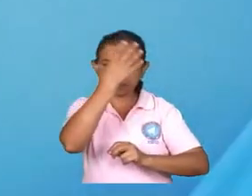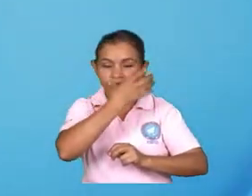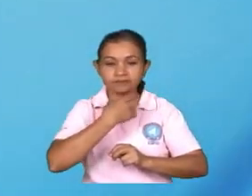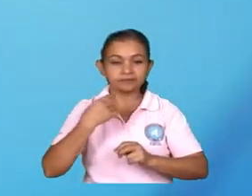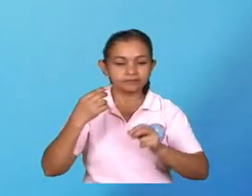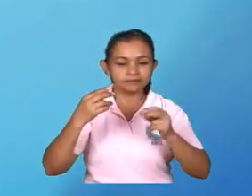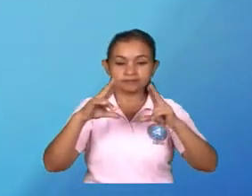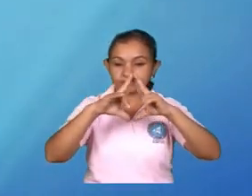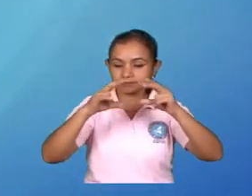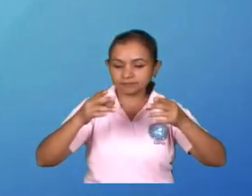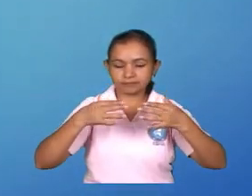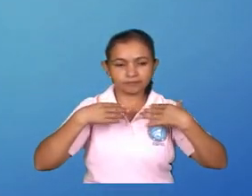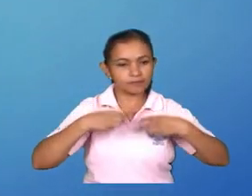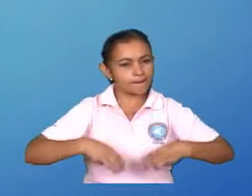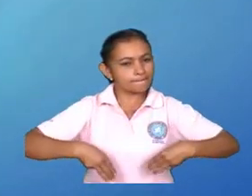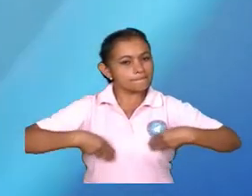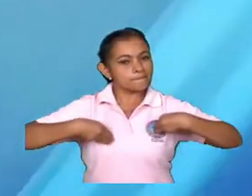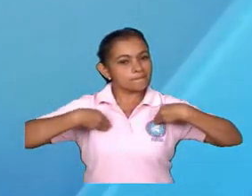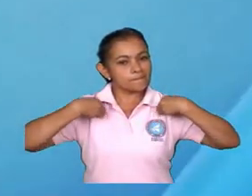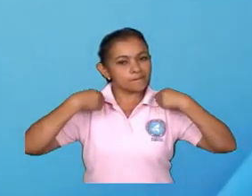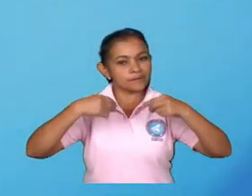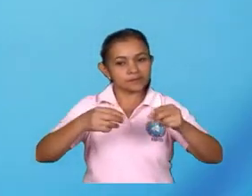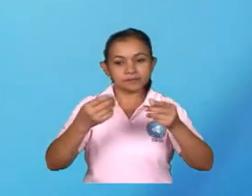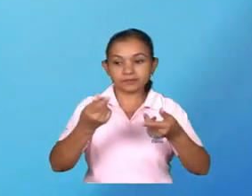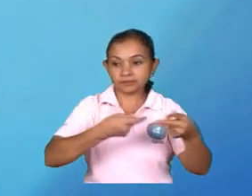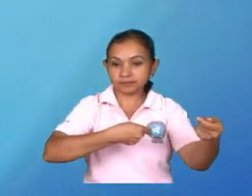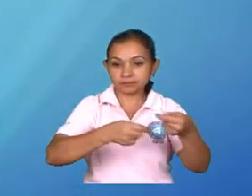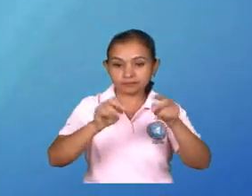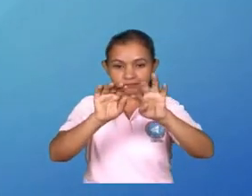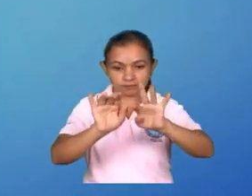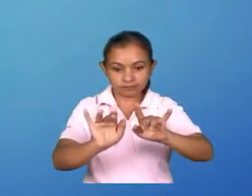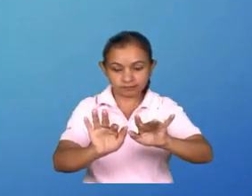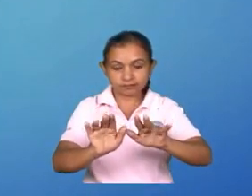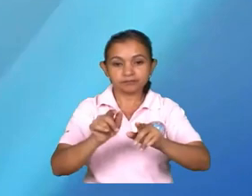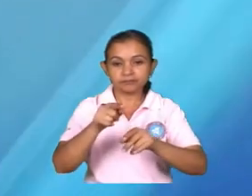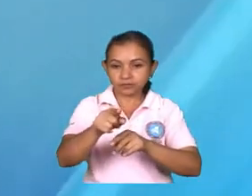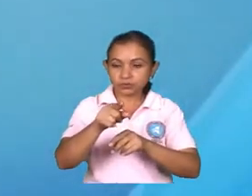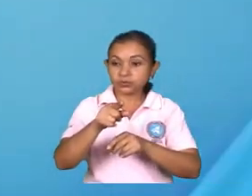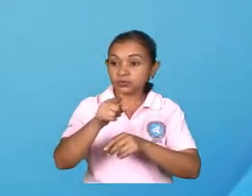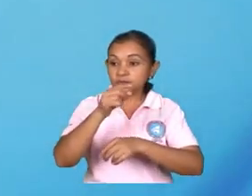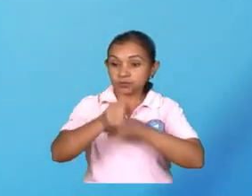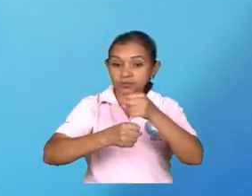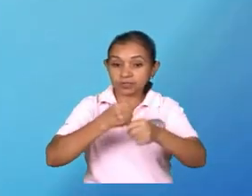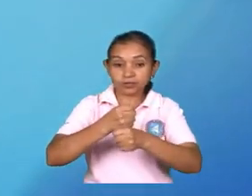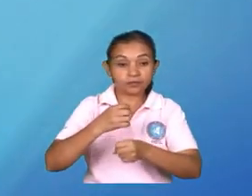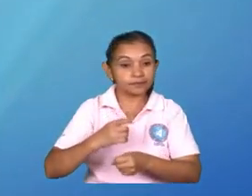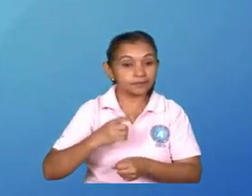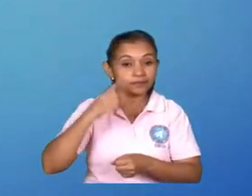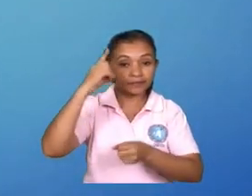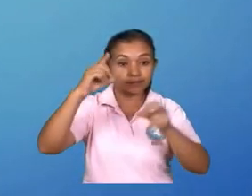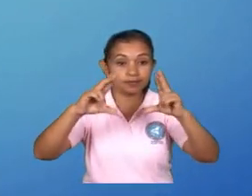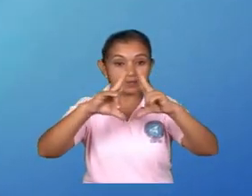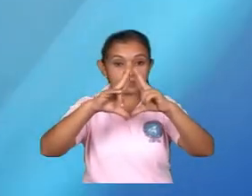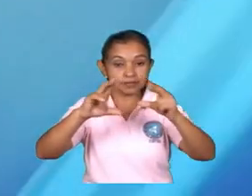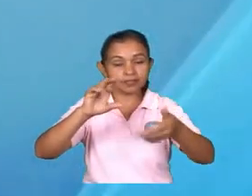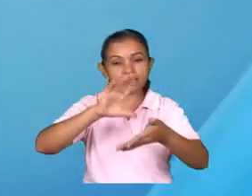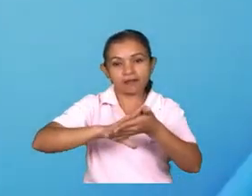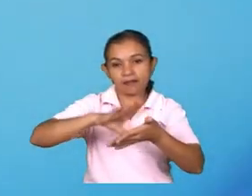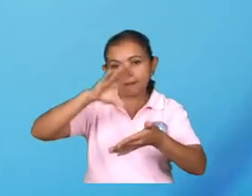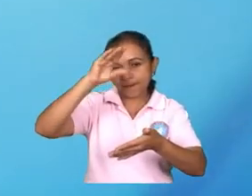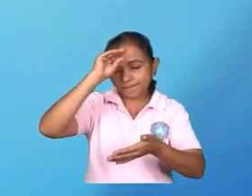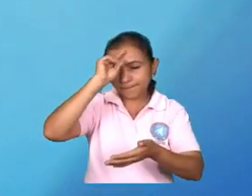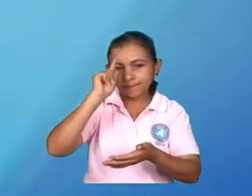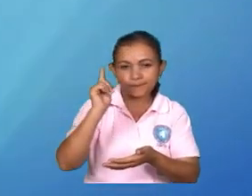Nicaragua Diseña, Negocios Digitales, tu tiempo para prosperar. Nicaragua Aprende, todos